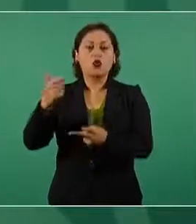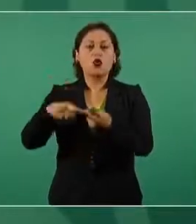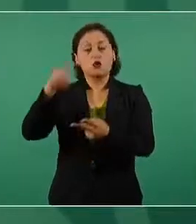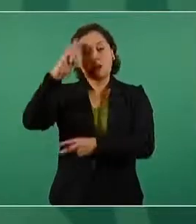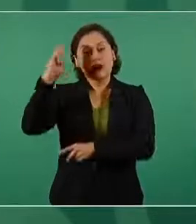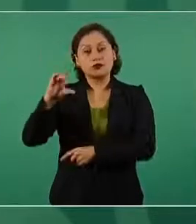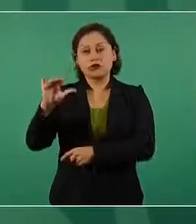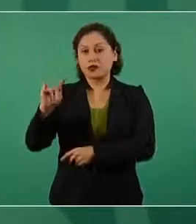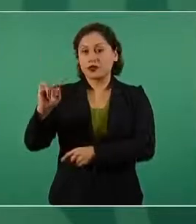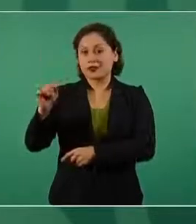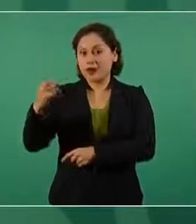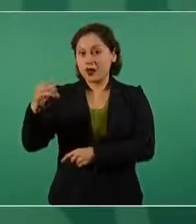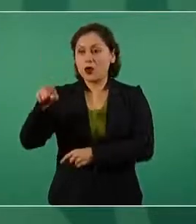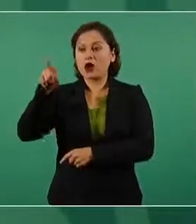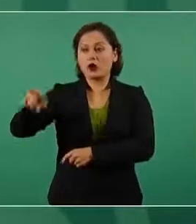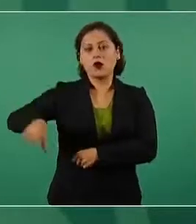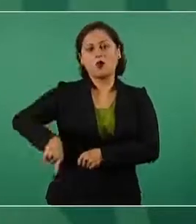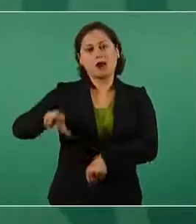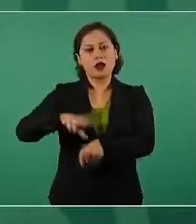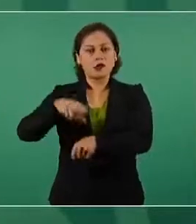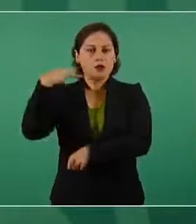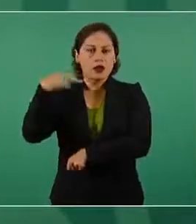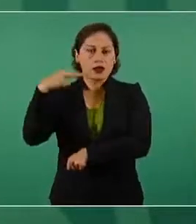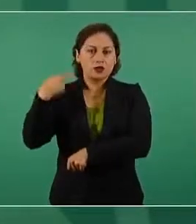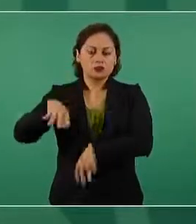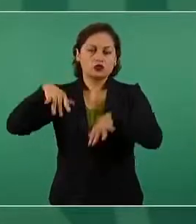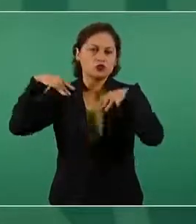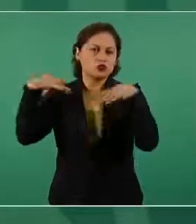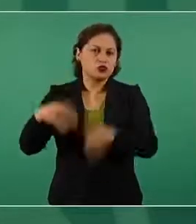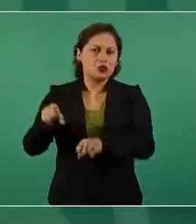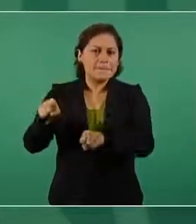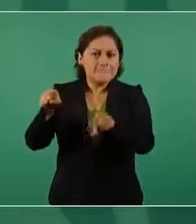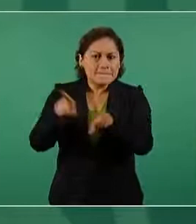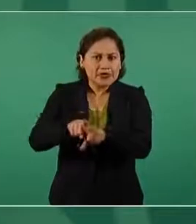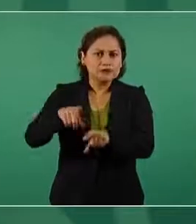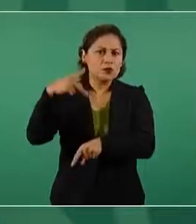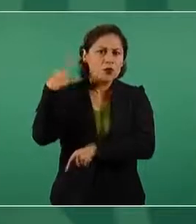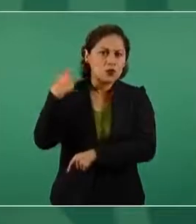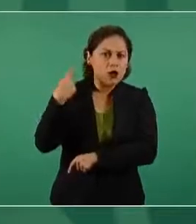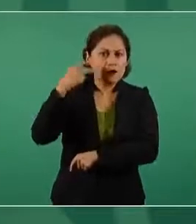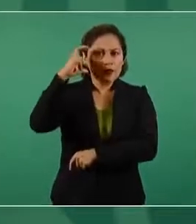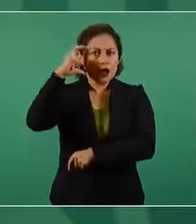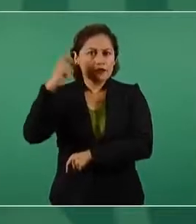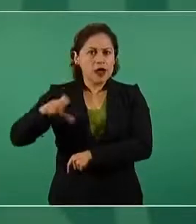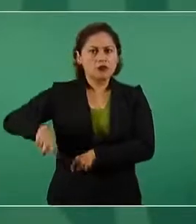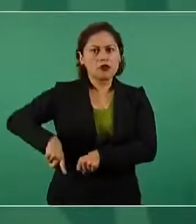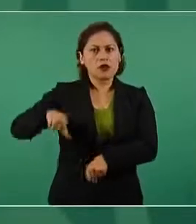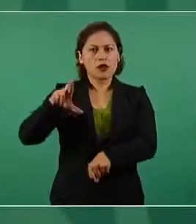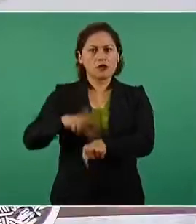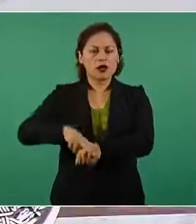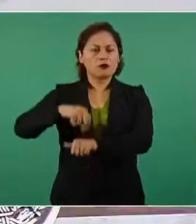Cuitláhuac García, gobernador de Veracruz, asimismo de los gobernadores de Puebla y de Hidalgo,